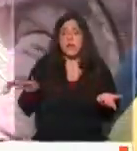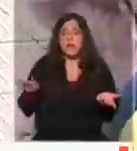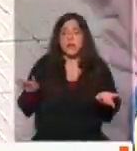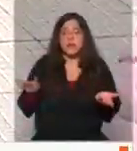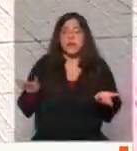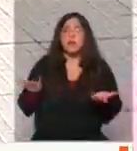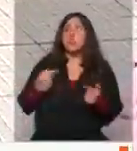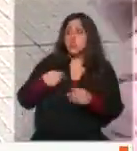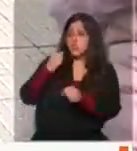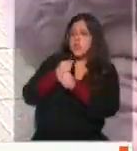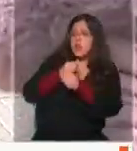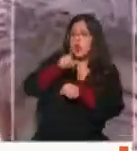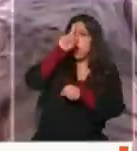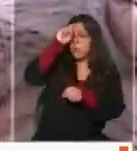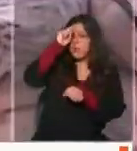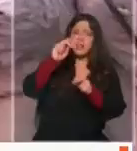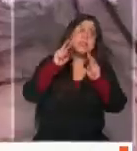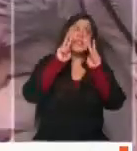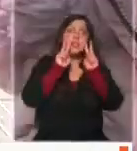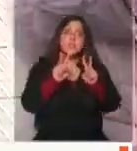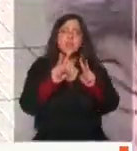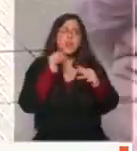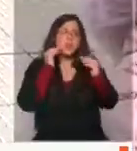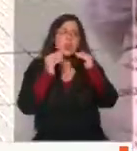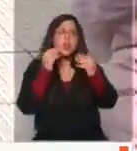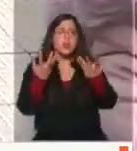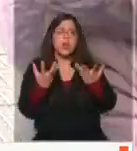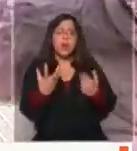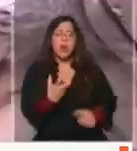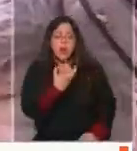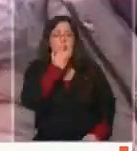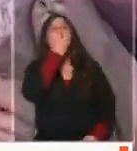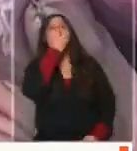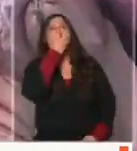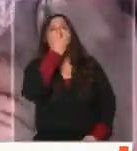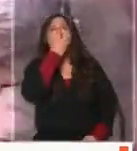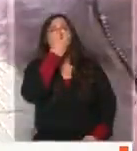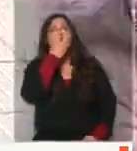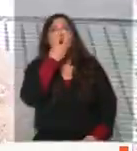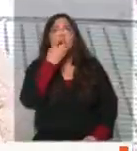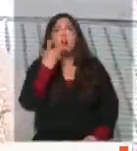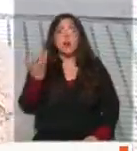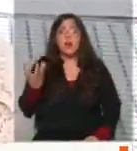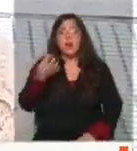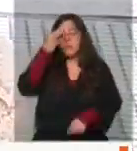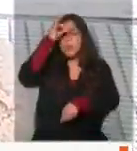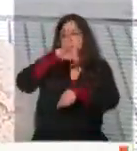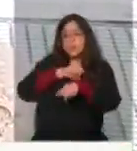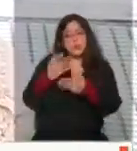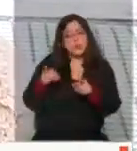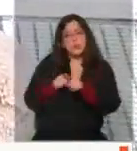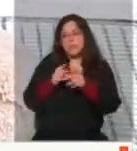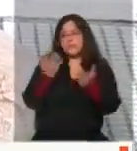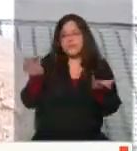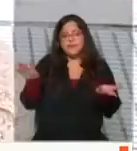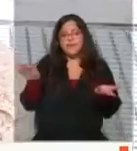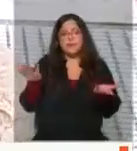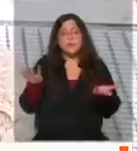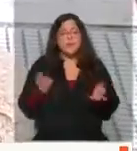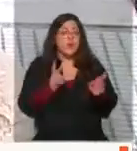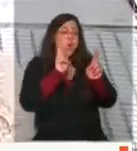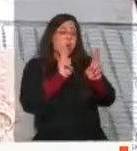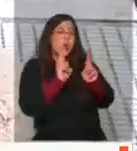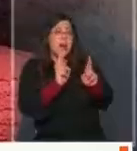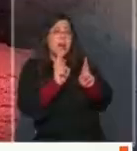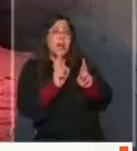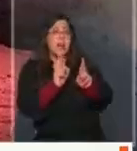a niños intubados por sincicial, entonces había que ponérselo así o así. Al menos esperar que no le